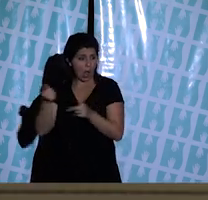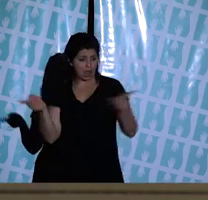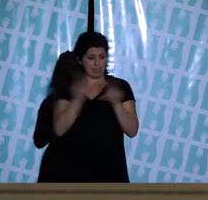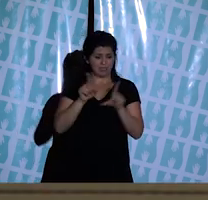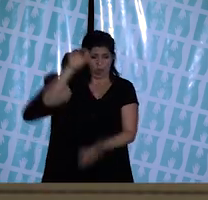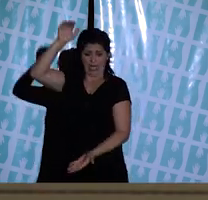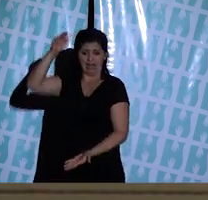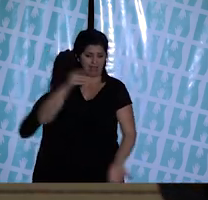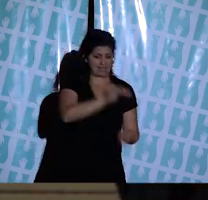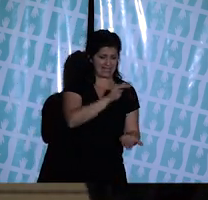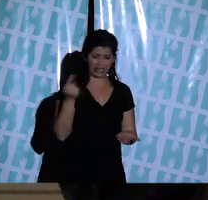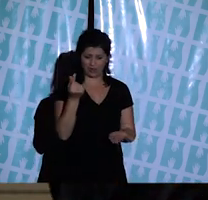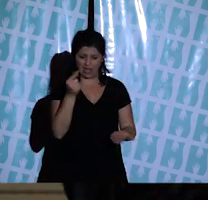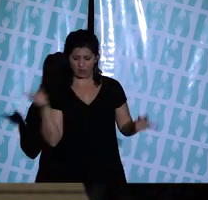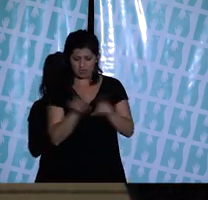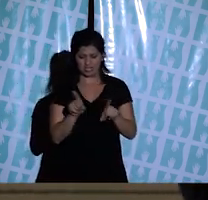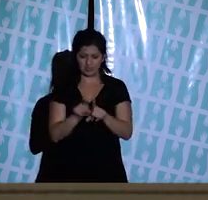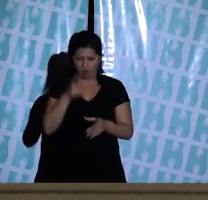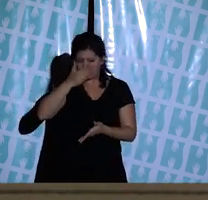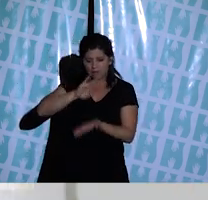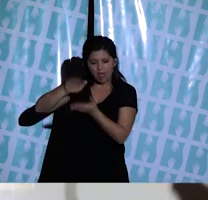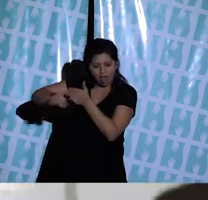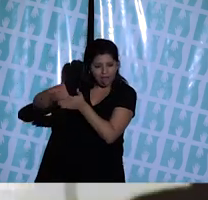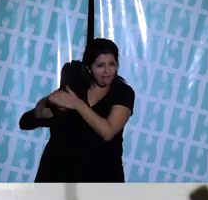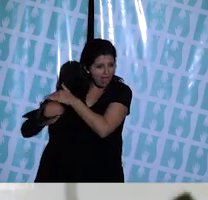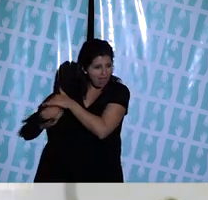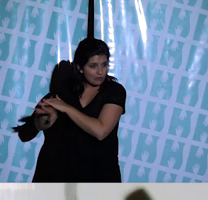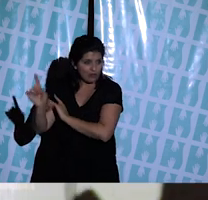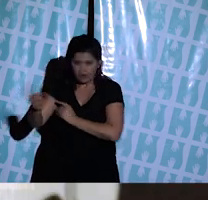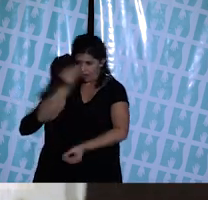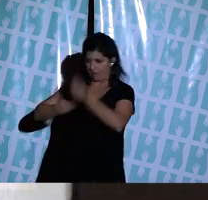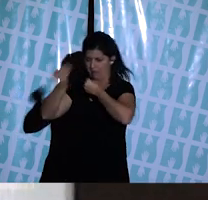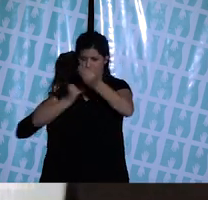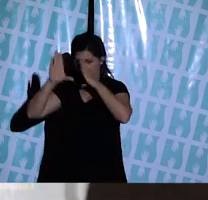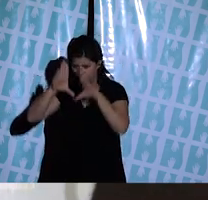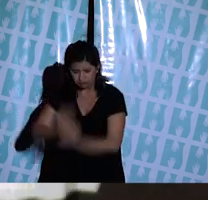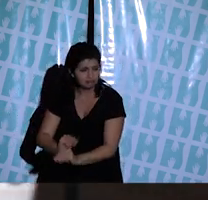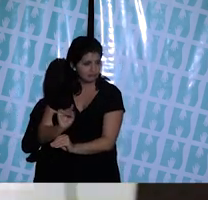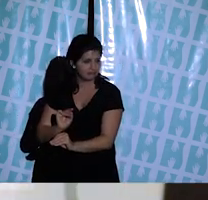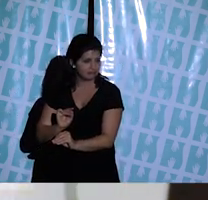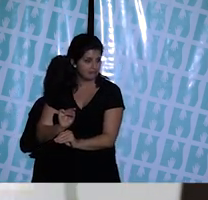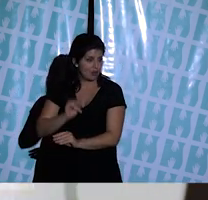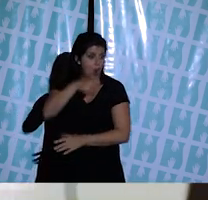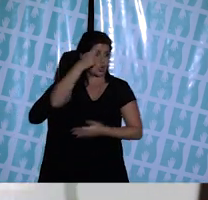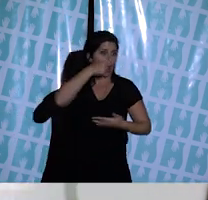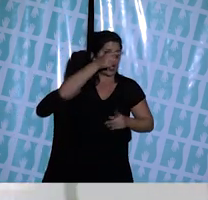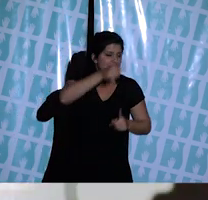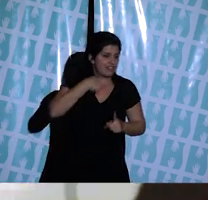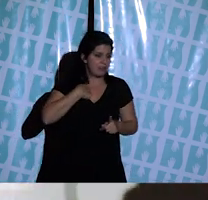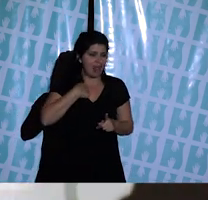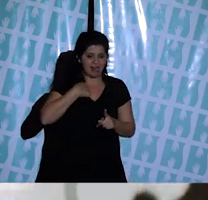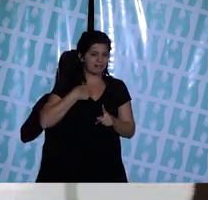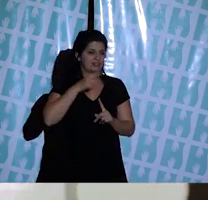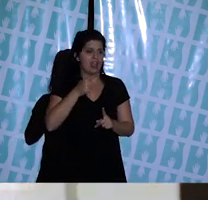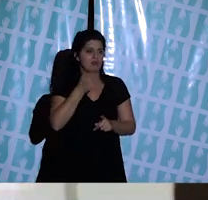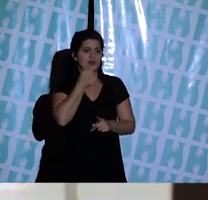guardo. Y no lo guarda nadie, se lo comen todo. Entonces así. Así pasa el cocaína, lo pasa el mismo. Me compré esta bolsa porque me hacen descuento en vez que